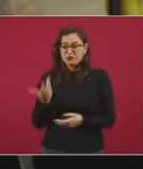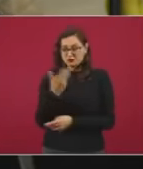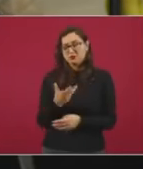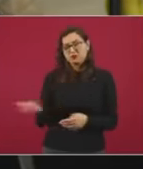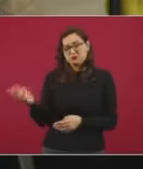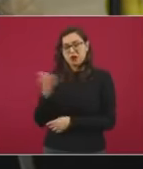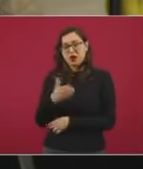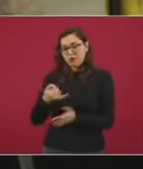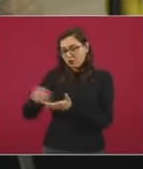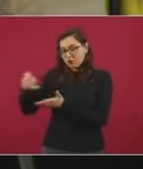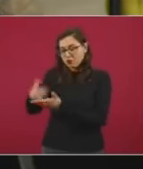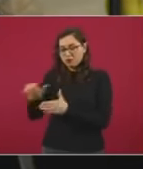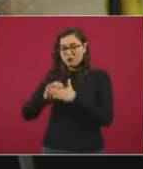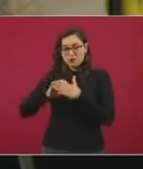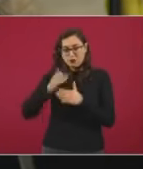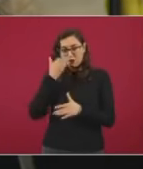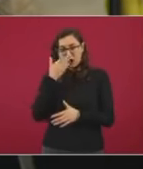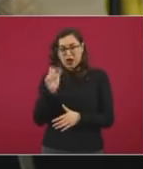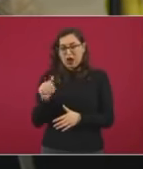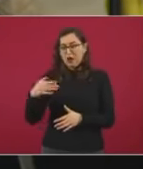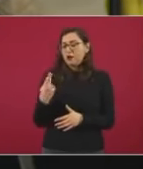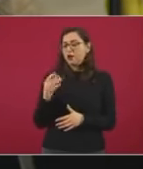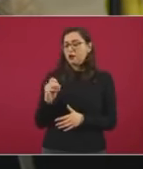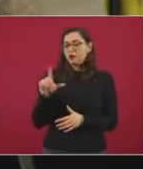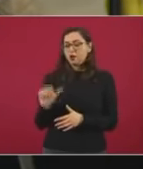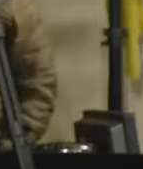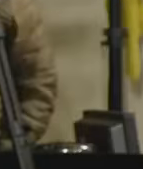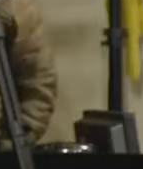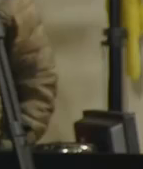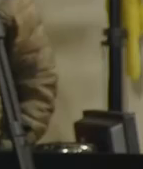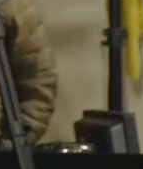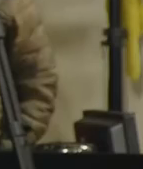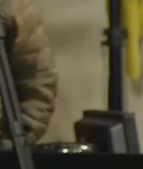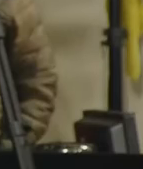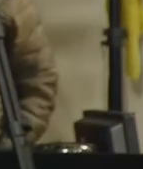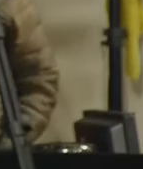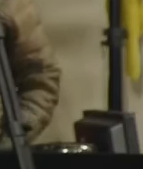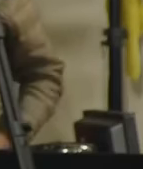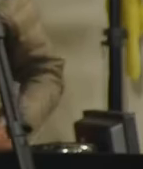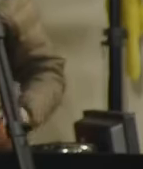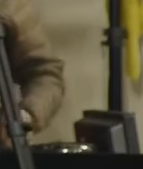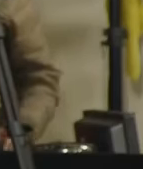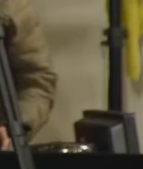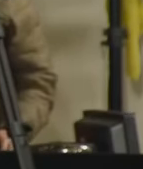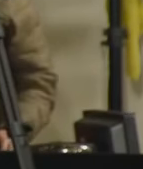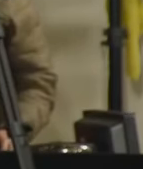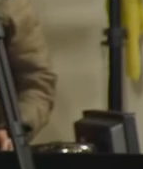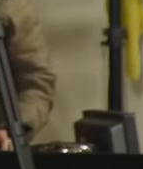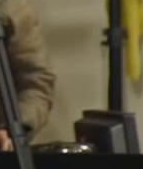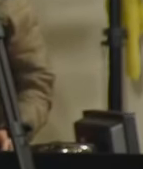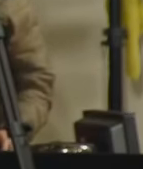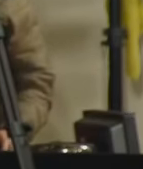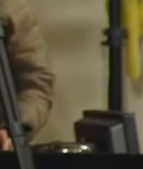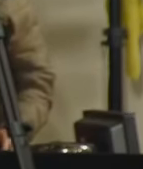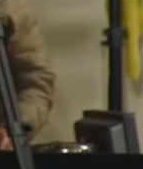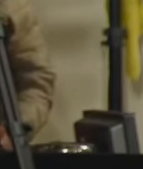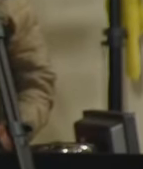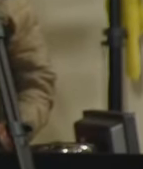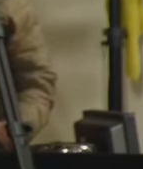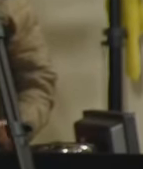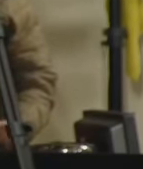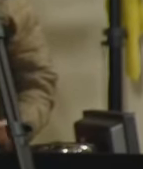amapola. Con esos antecedentes, ¿cómo se planea evitar un conflicto social en la Sierra de Guerrero, que además es una de